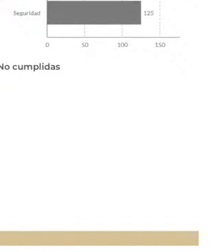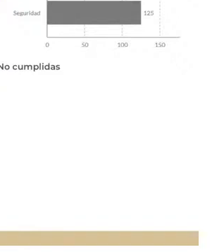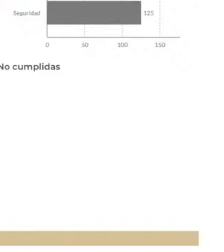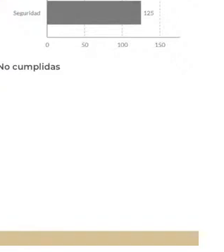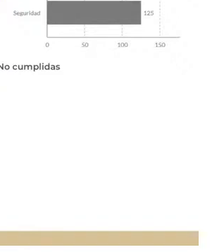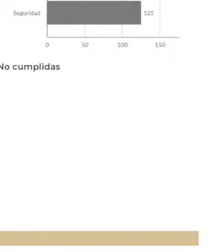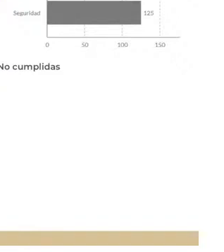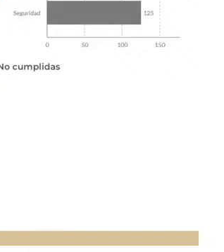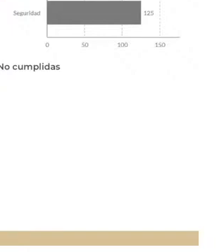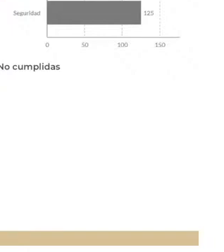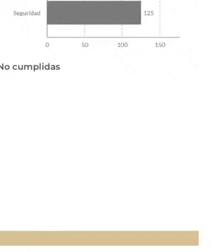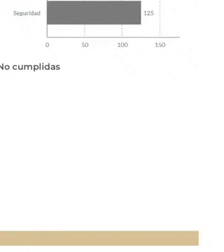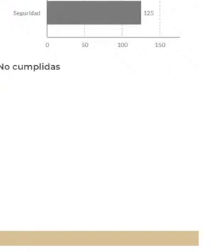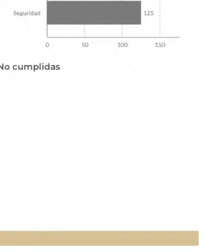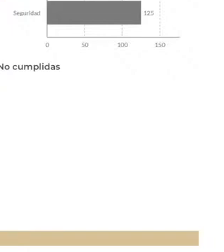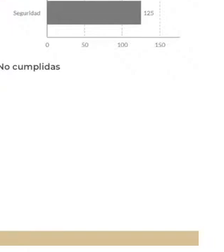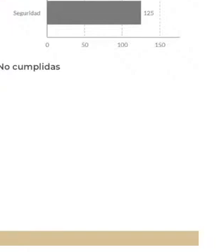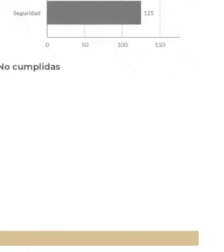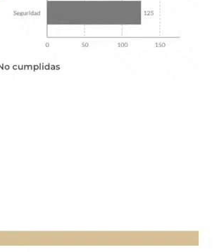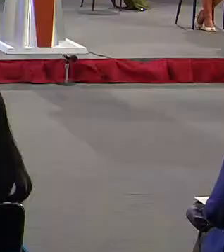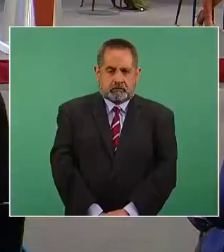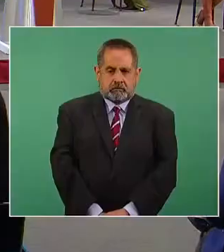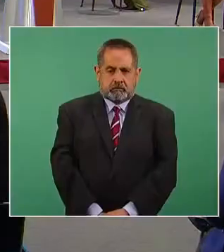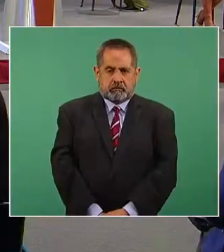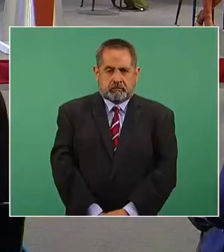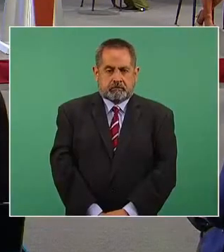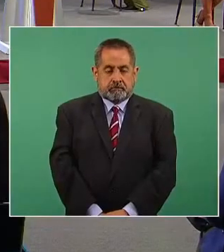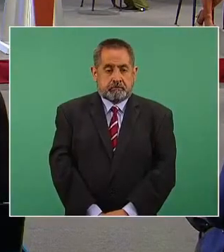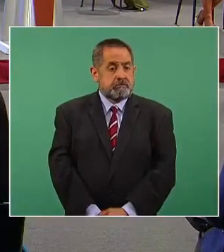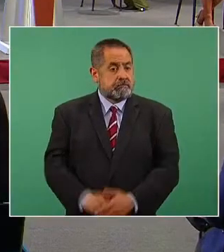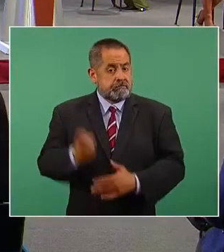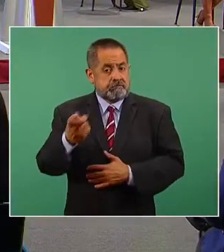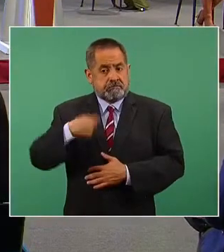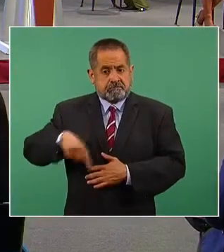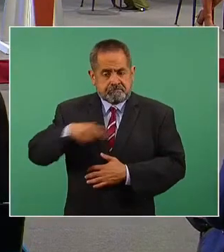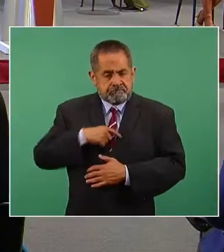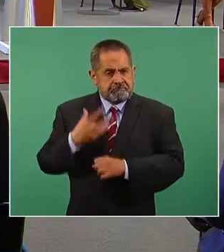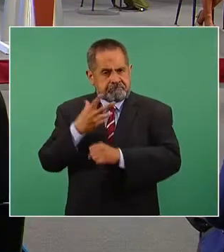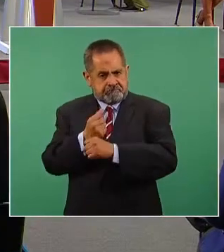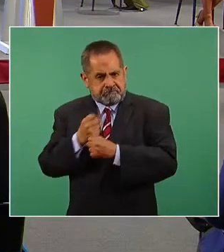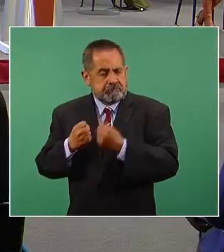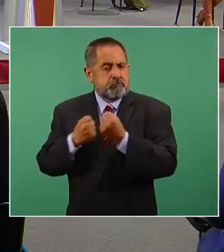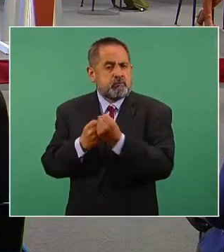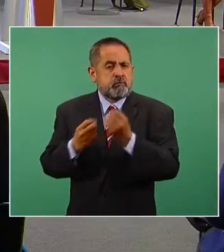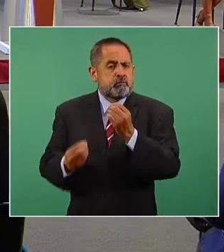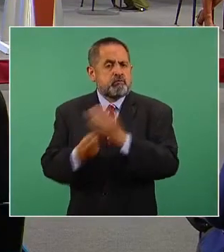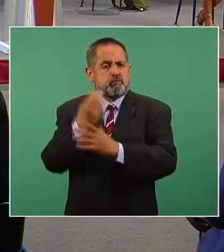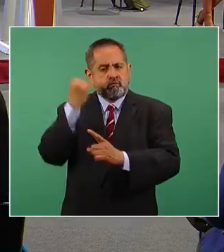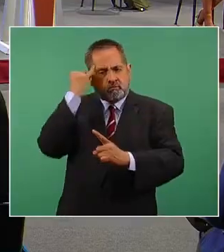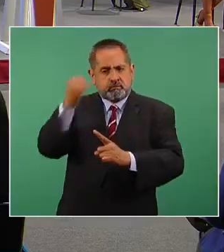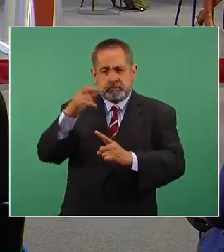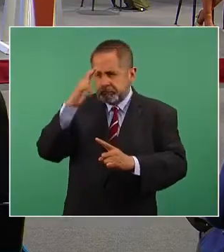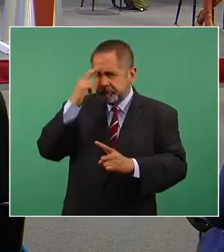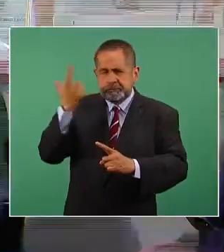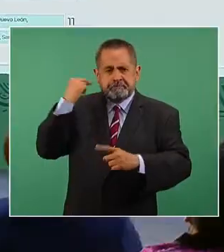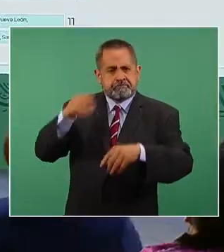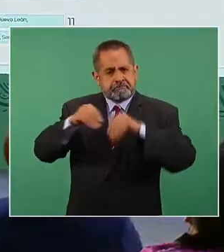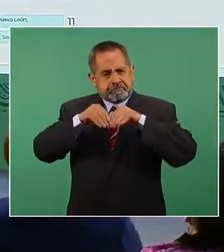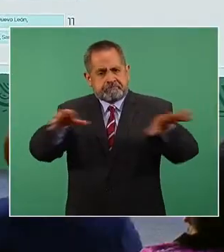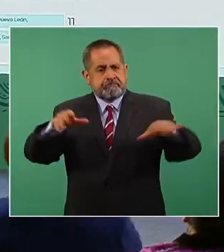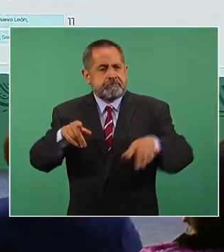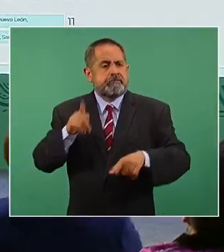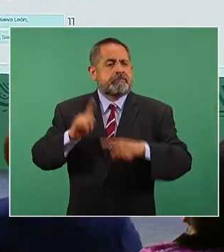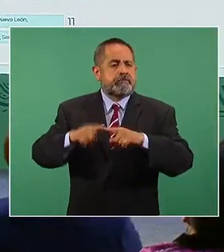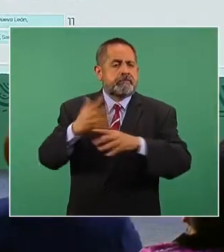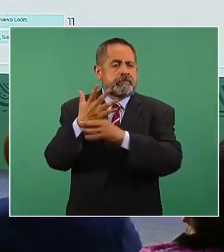comentarle, presidente, también que hemos reforzado esta medida con la nueva estrategia que dio a conocer la